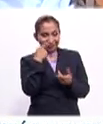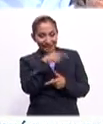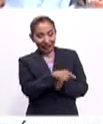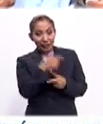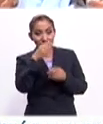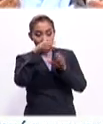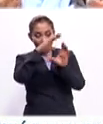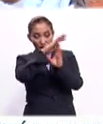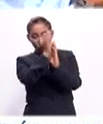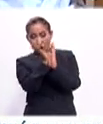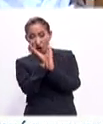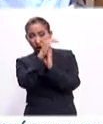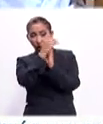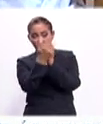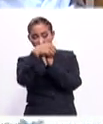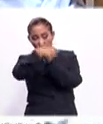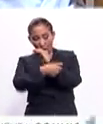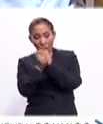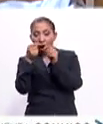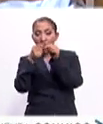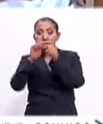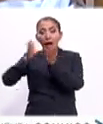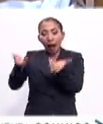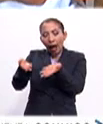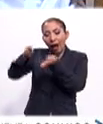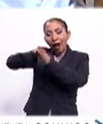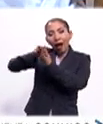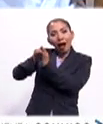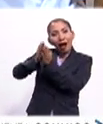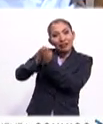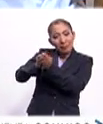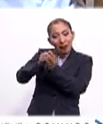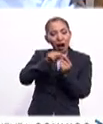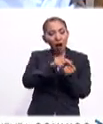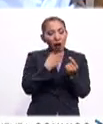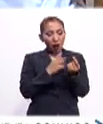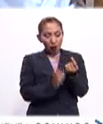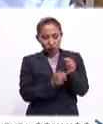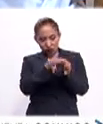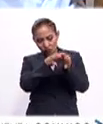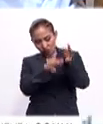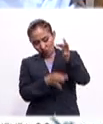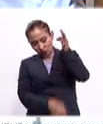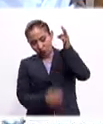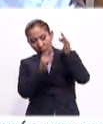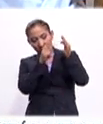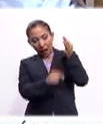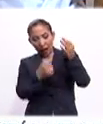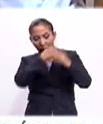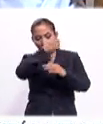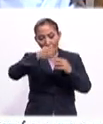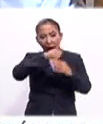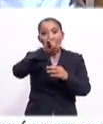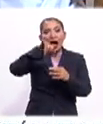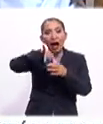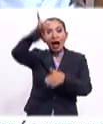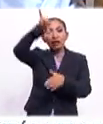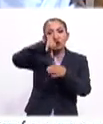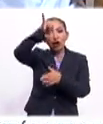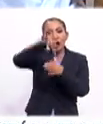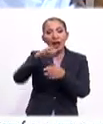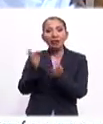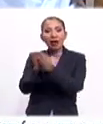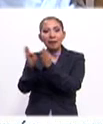las hojas de la planta te sirven para envolver, luego la espiga te sirve para hacer atoles, para hacer